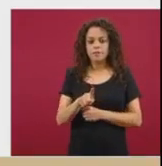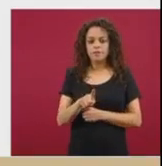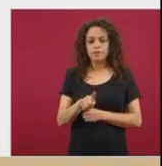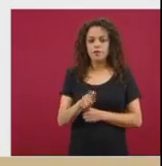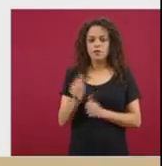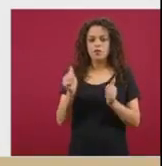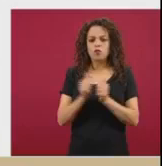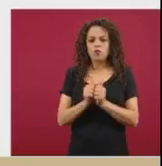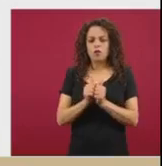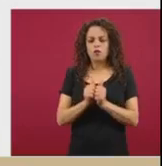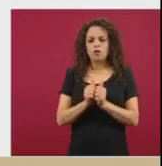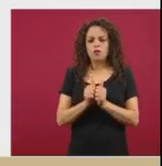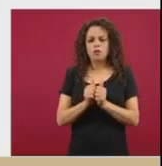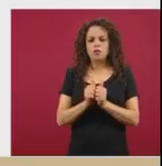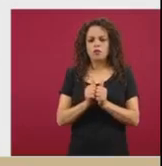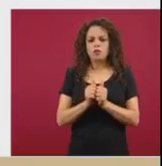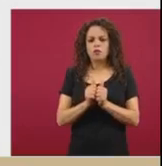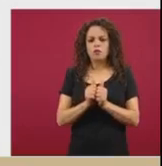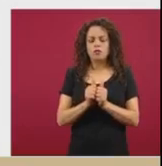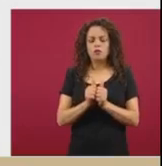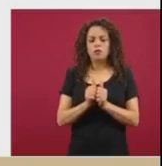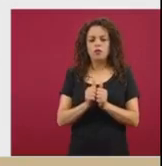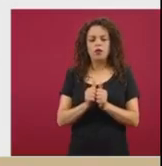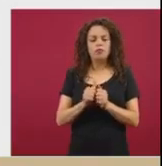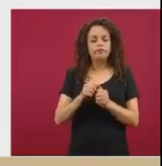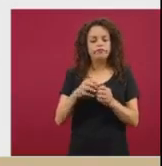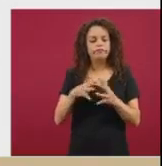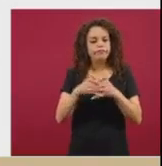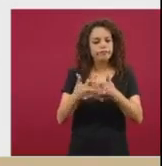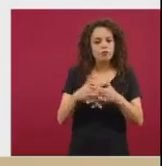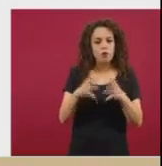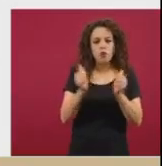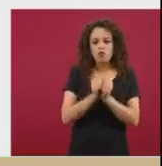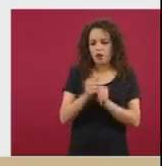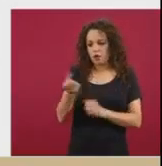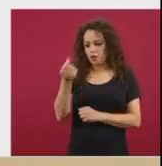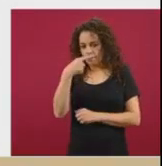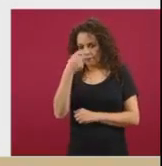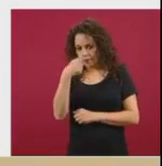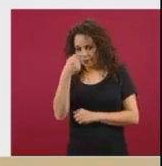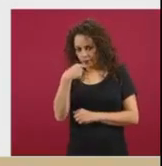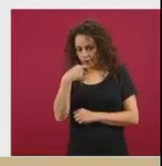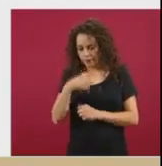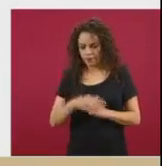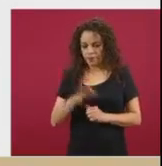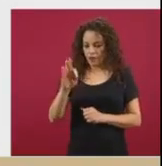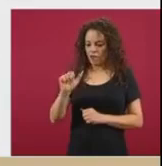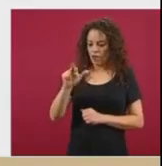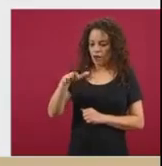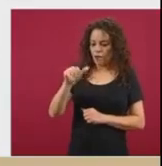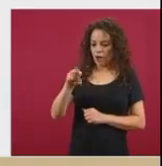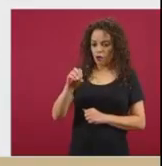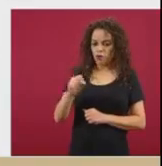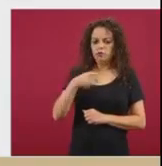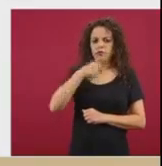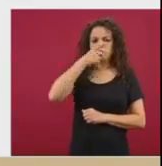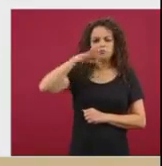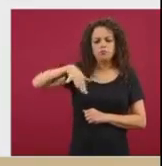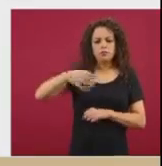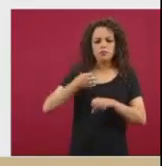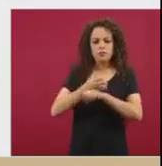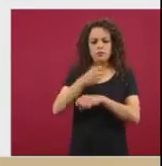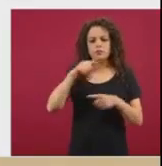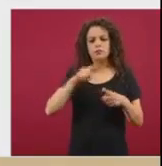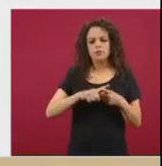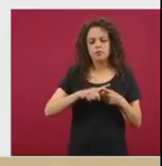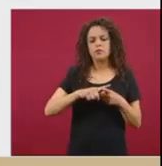de Fármacos Combinados. El 72%, ya les decía, se encuentra Sinaloa, Michoacán, Jalisco,